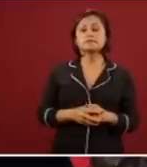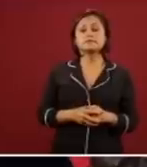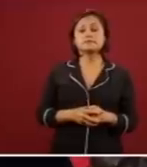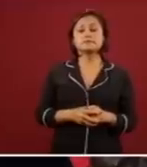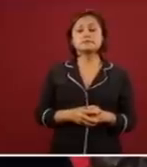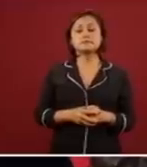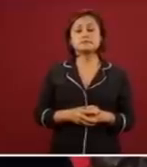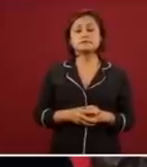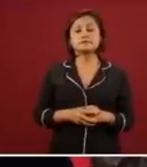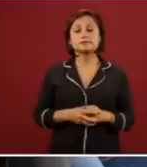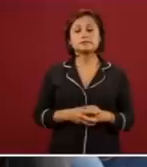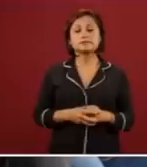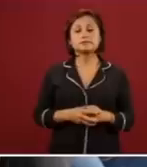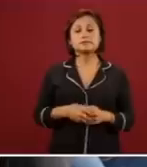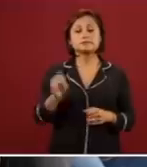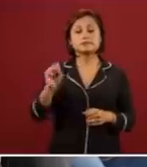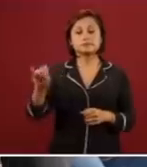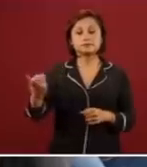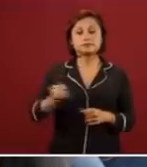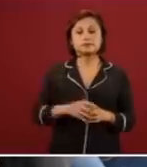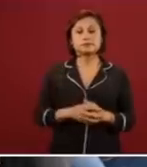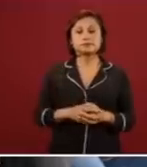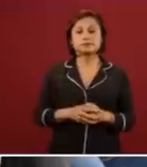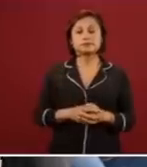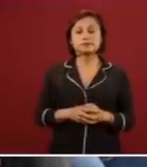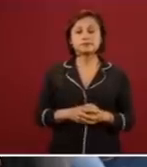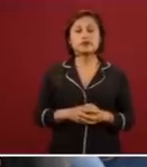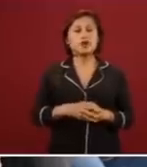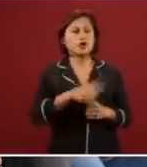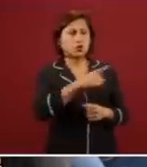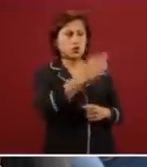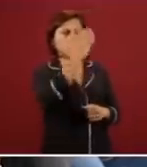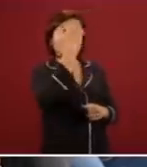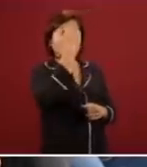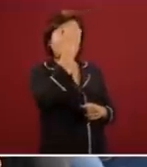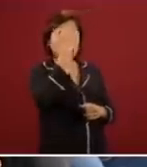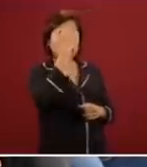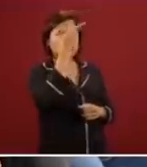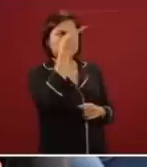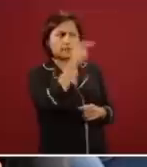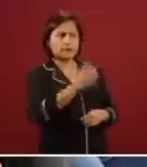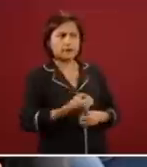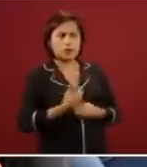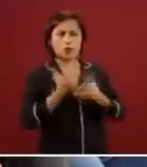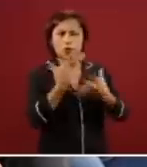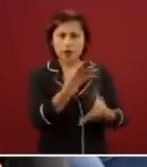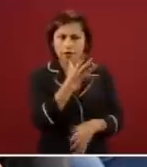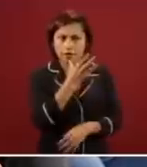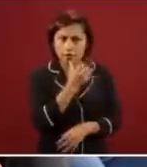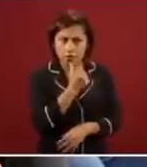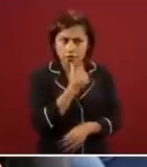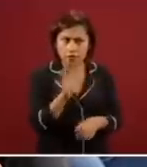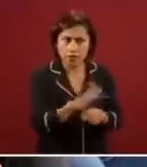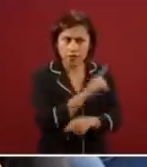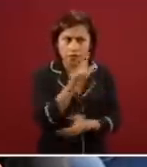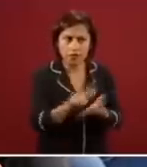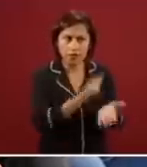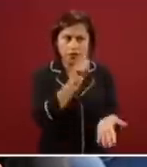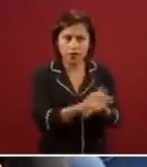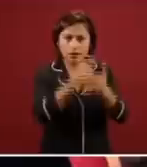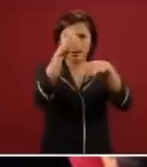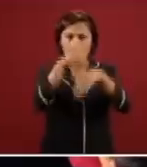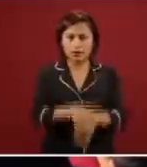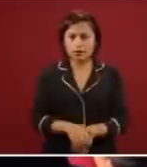expresó? Sí. O sea, sí las conoce y no las puede decir esas causas graves por la restricción legal. No las